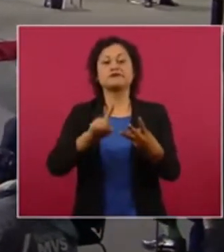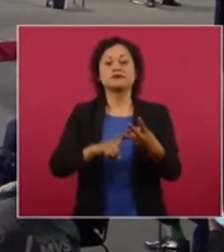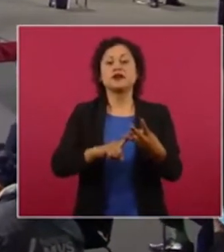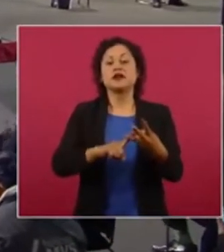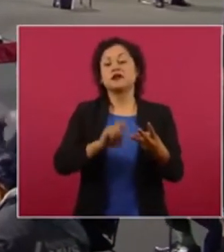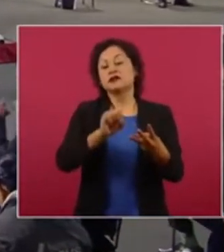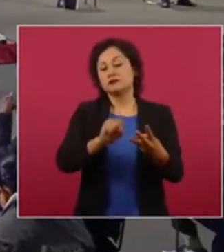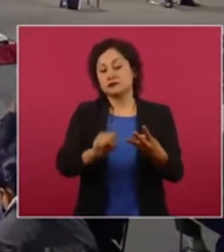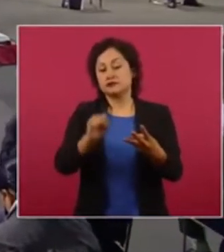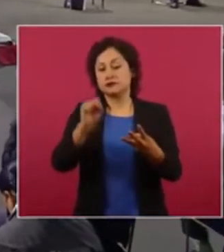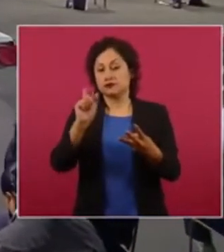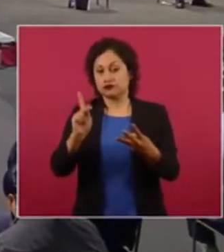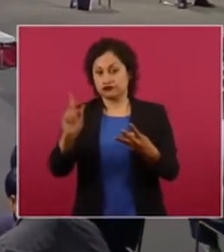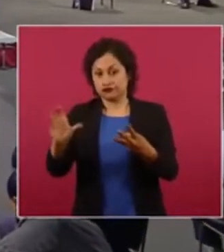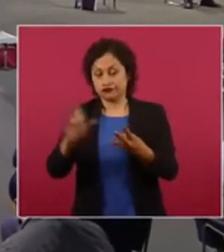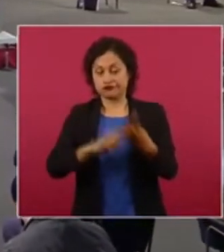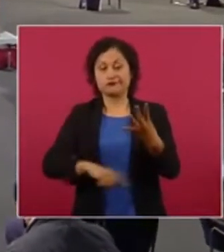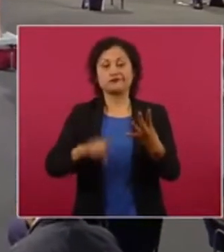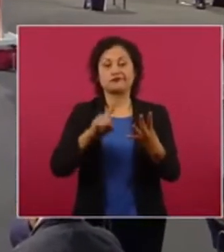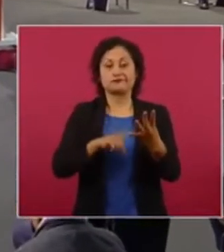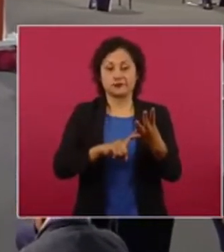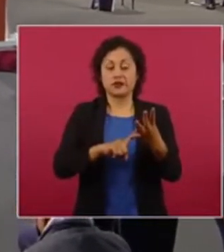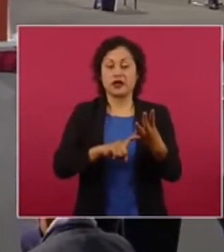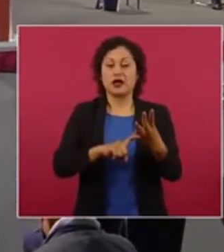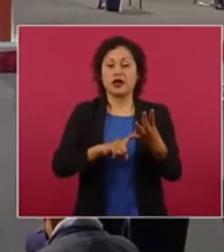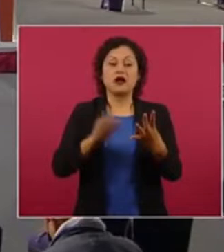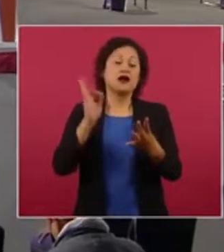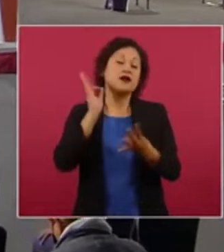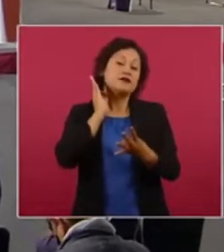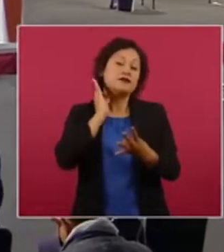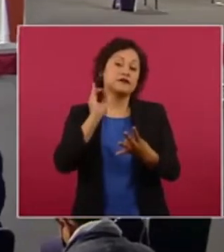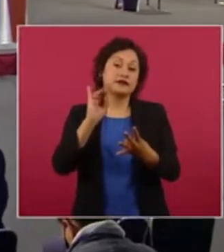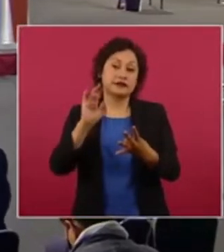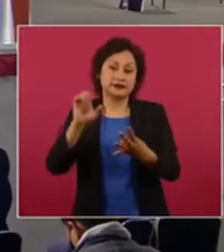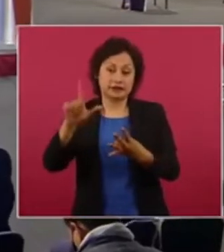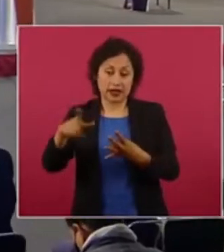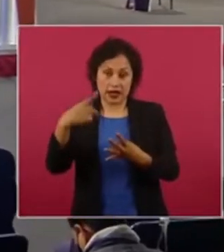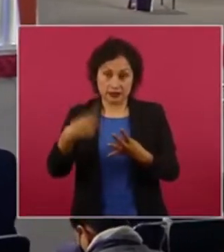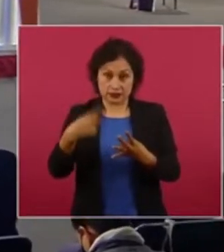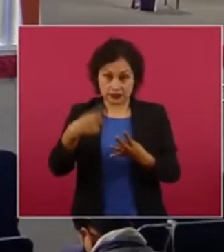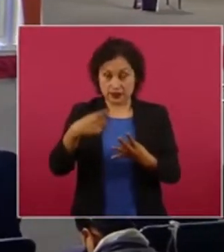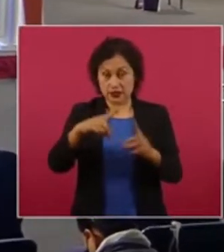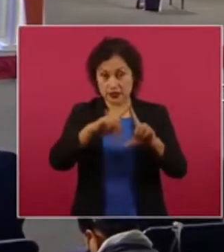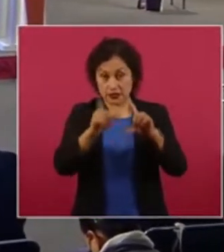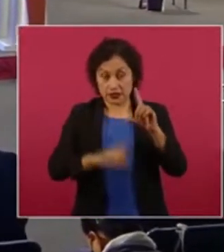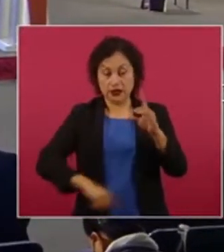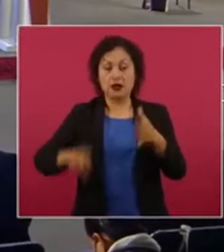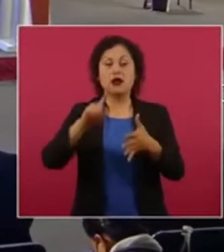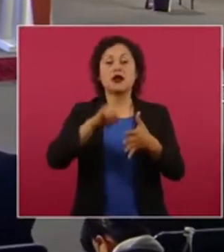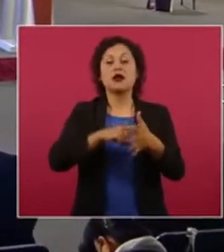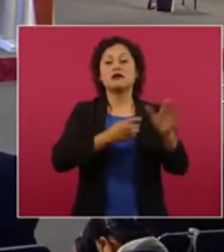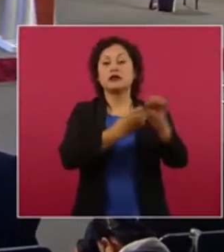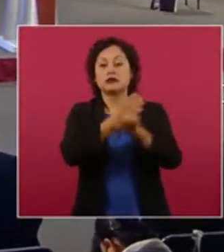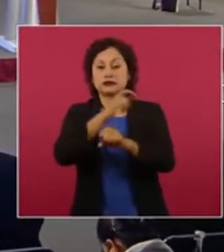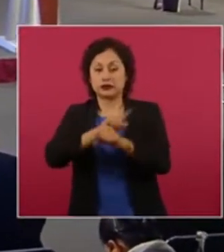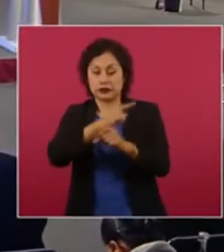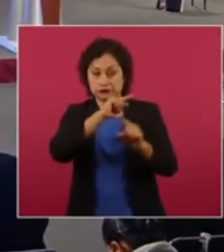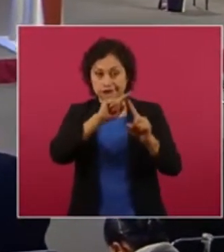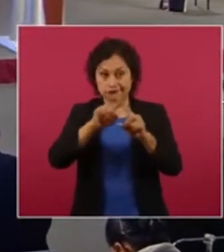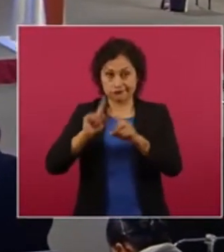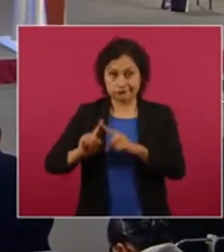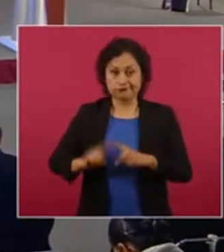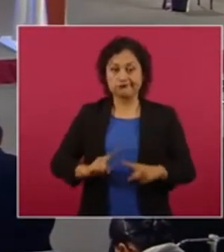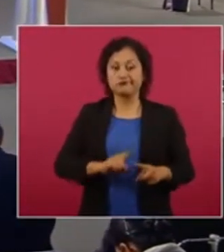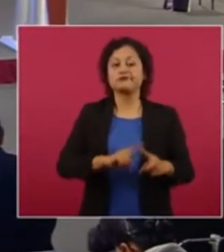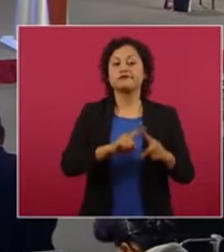Protección Ciudadana, la Fiscalía General de la República, las Fiscalías de los Estados, Guardia Nacional y el Centro Nacional